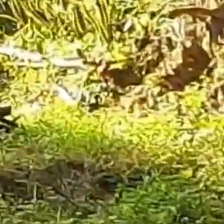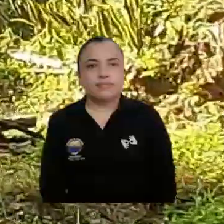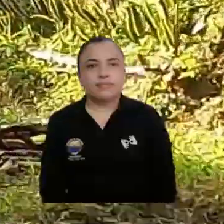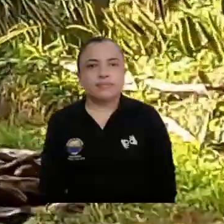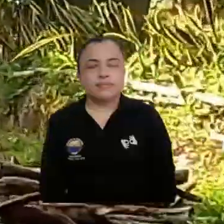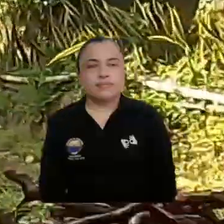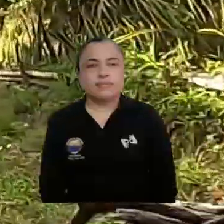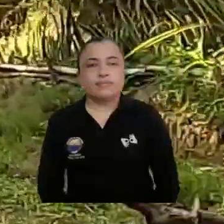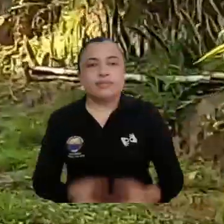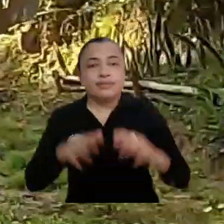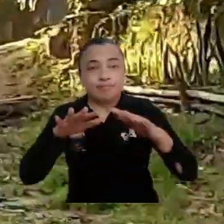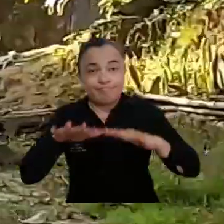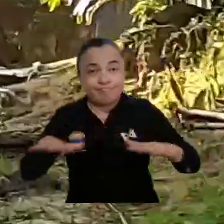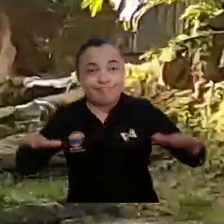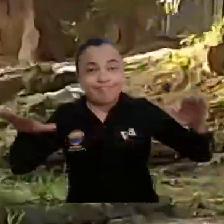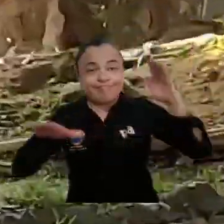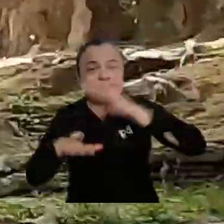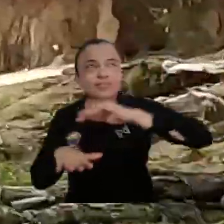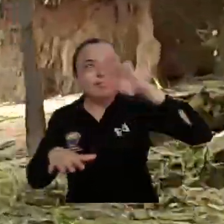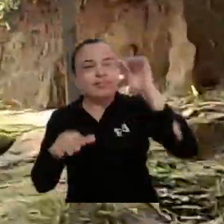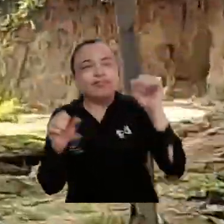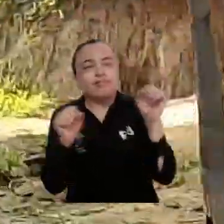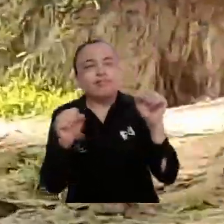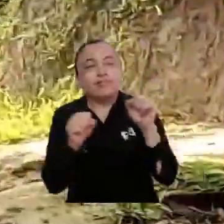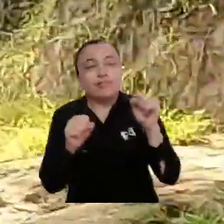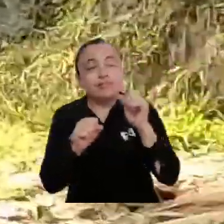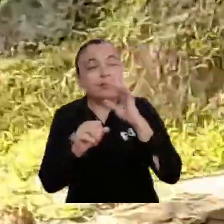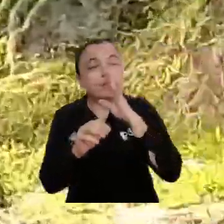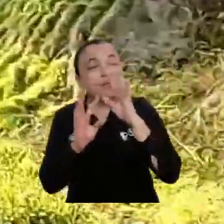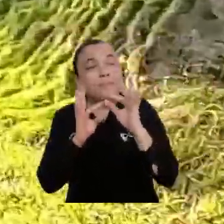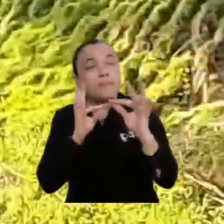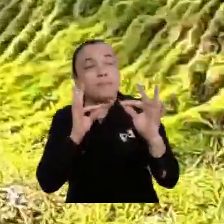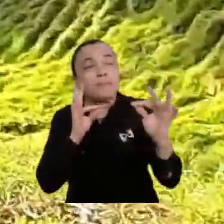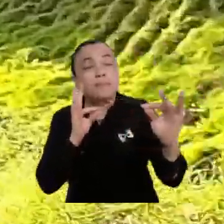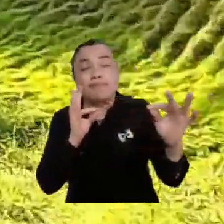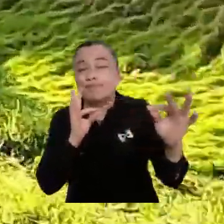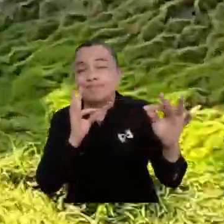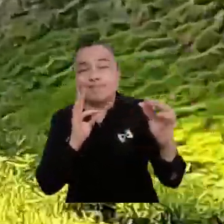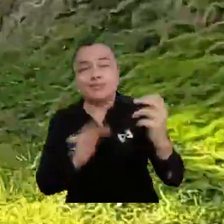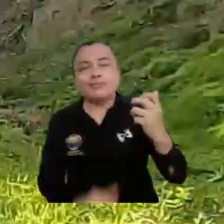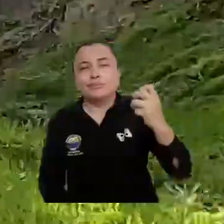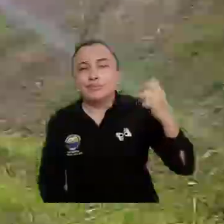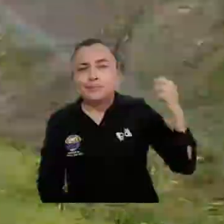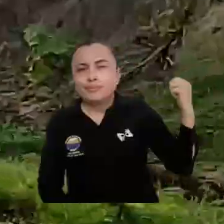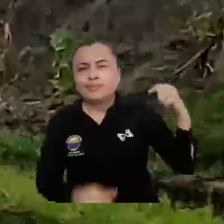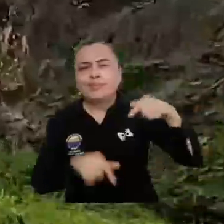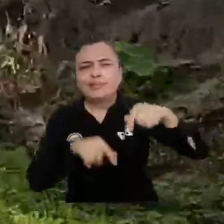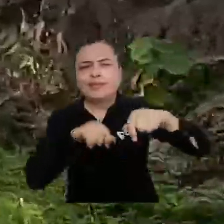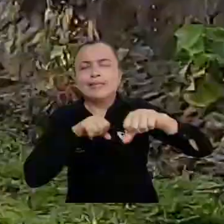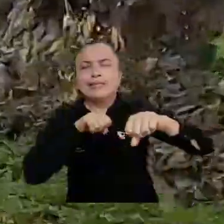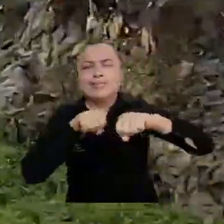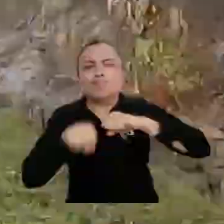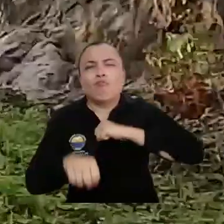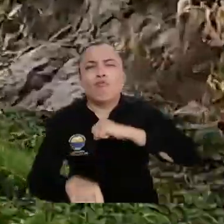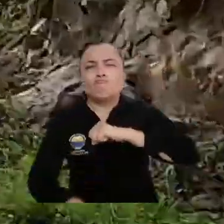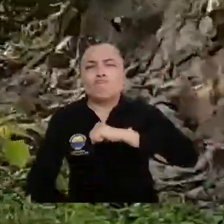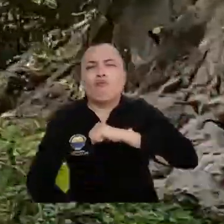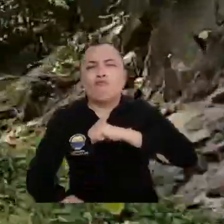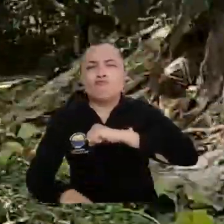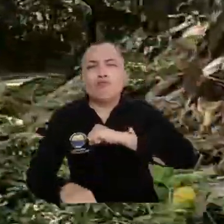Esta parte de la sierra no siempre estuvo en silencio. Hubo un tiempo en que estas montañas latían al ritmo del